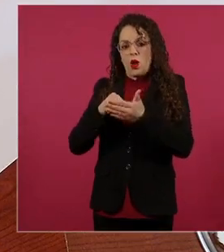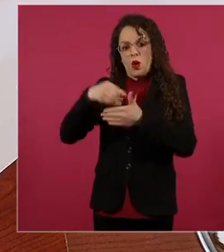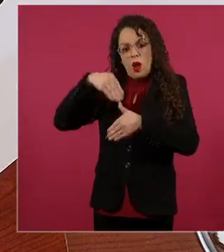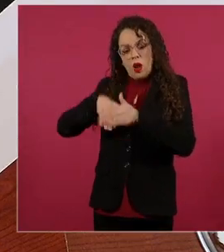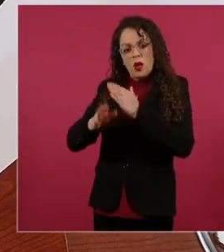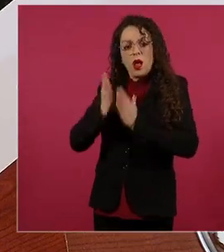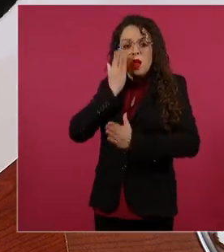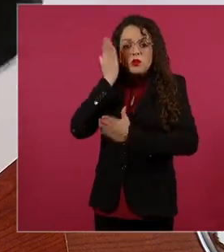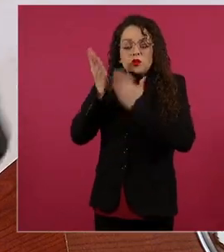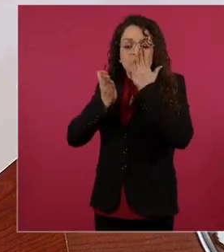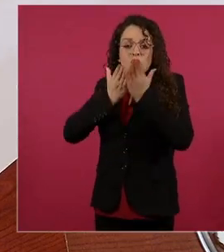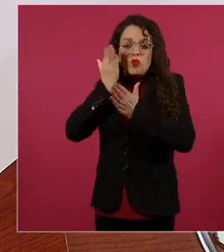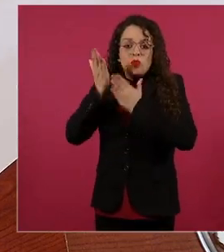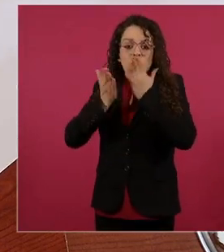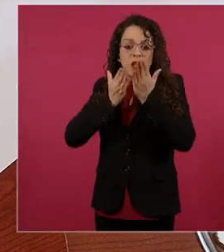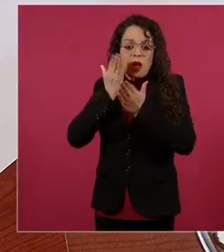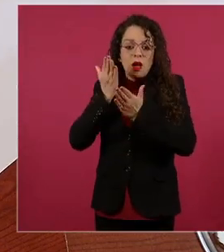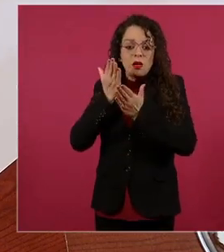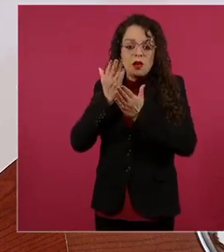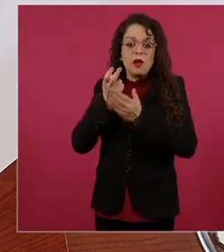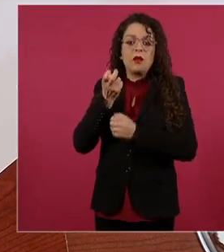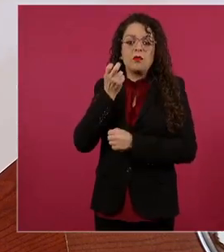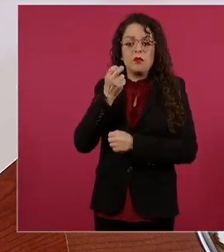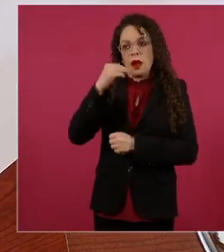tenían que decidir